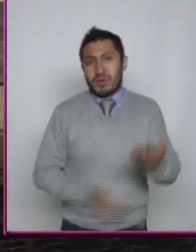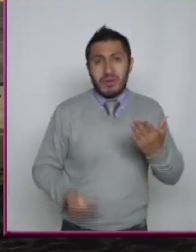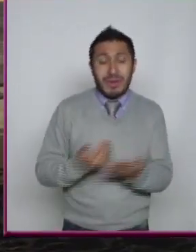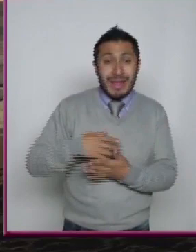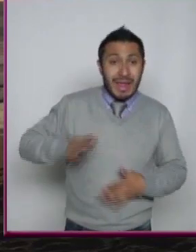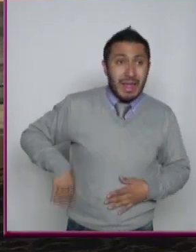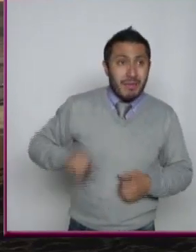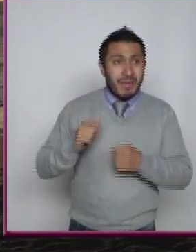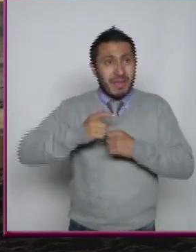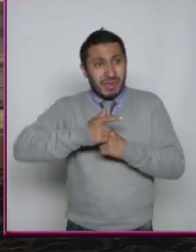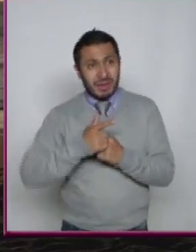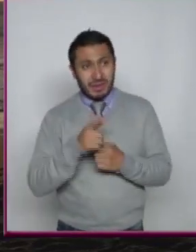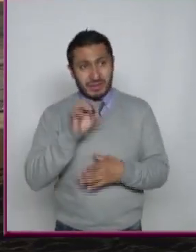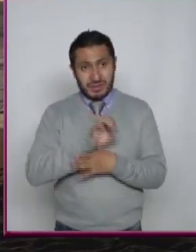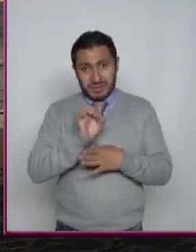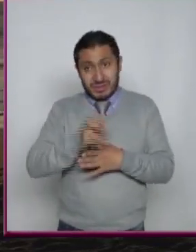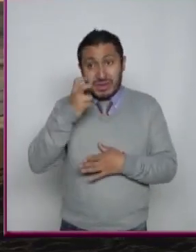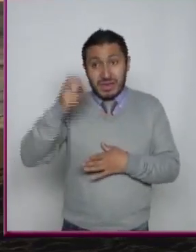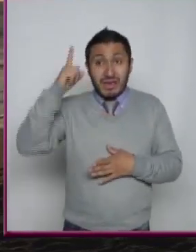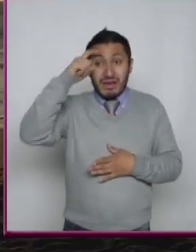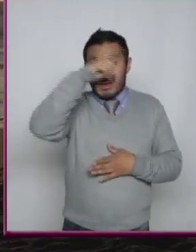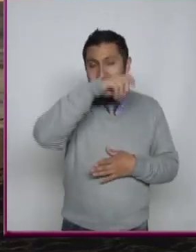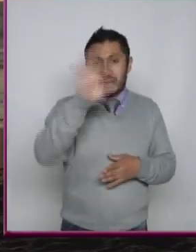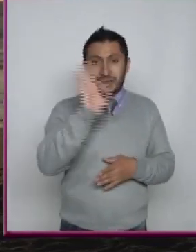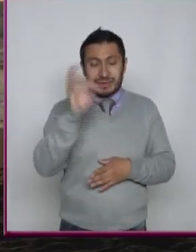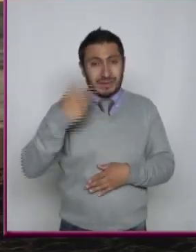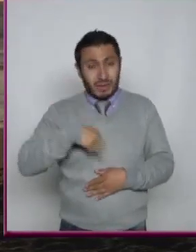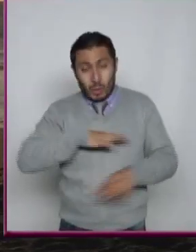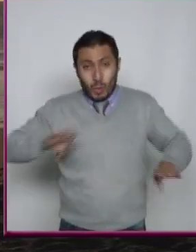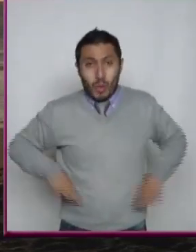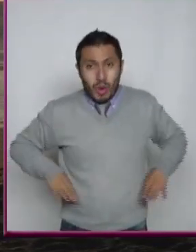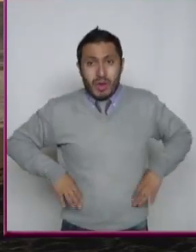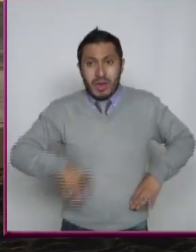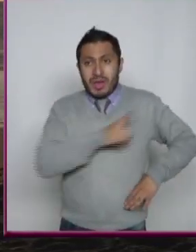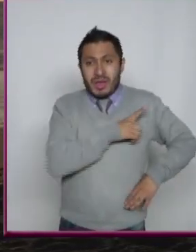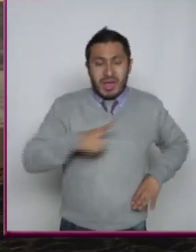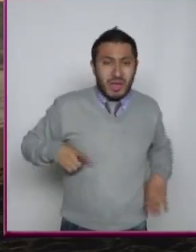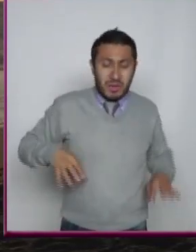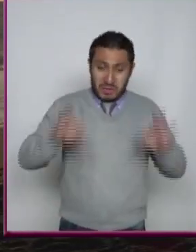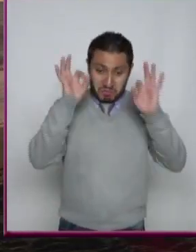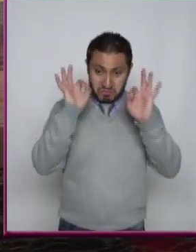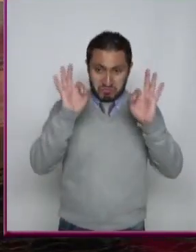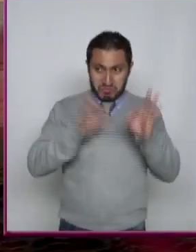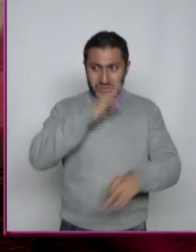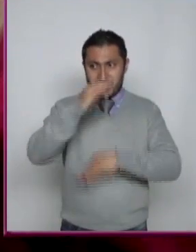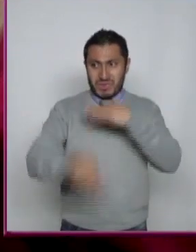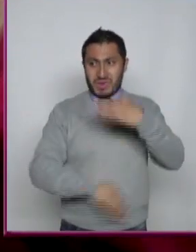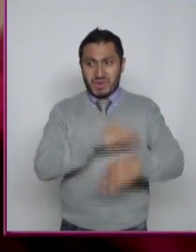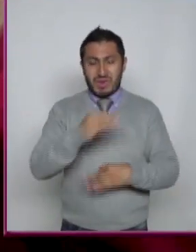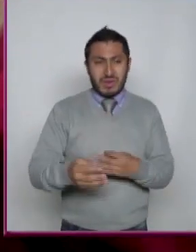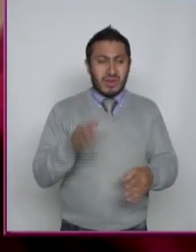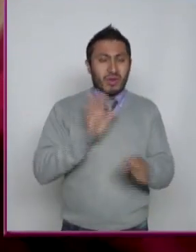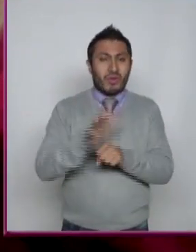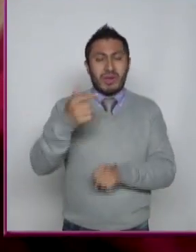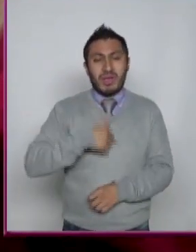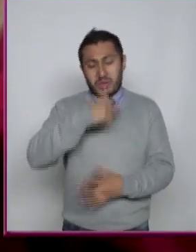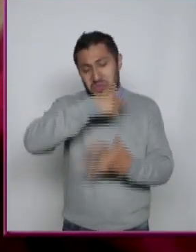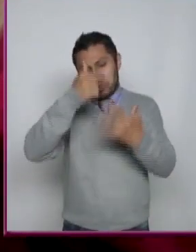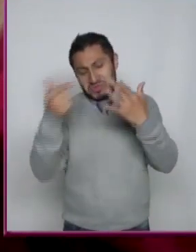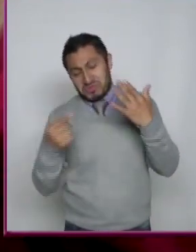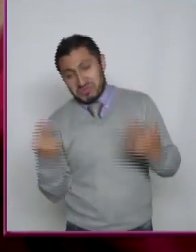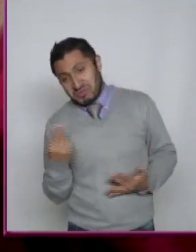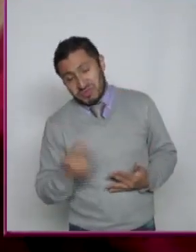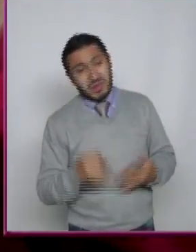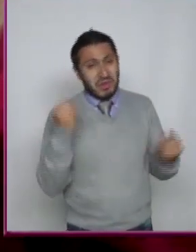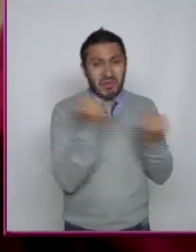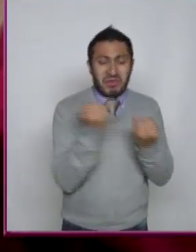alguien, ¿no? Está difícil. Que si nuestra pareja debería satisfacer todas nuestras necesidades y ser al